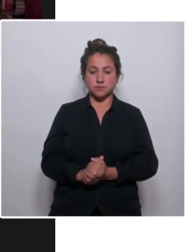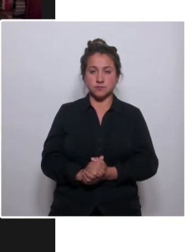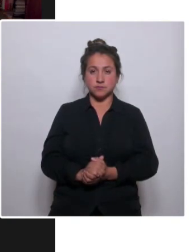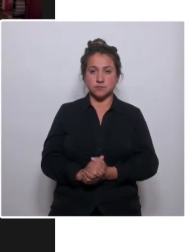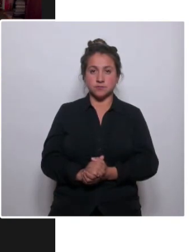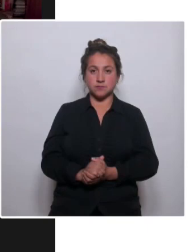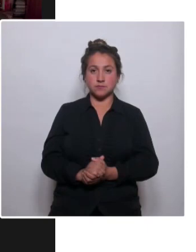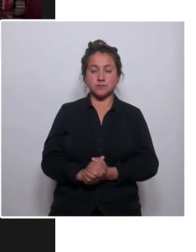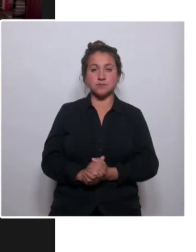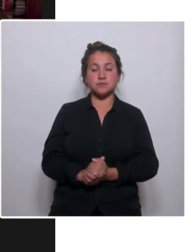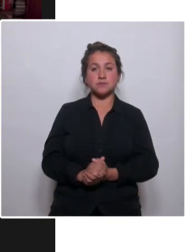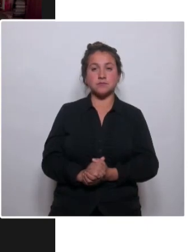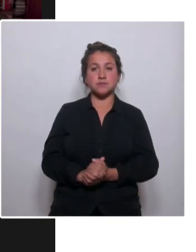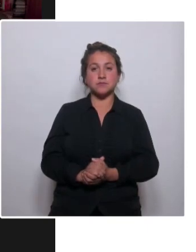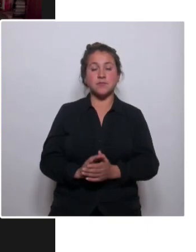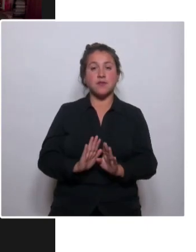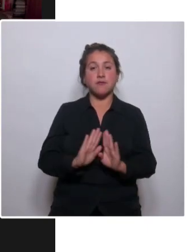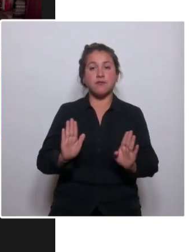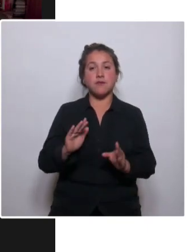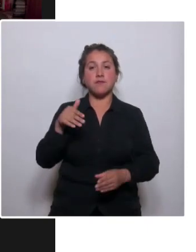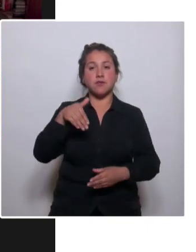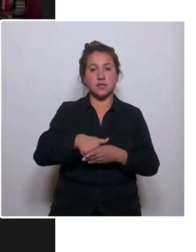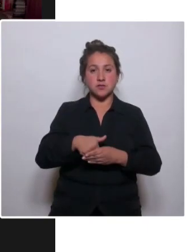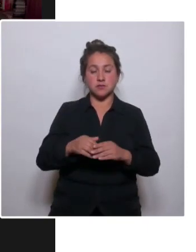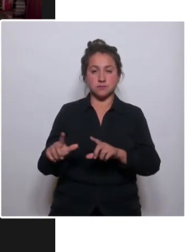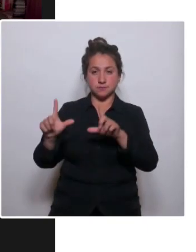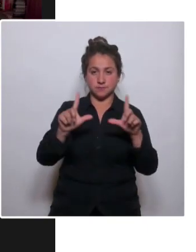Bien, terminada la votación.